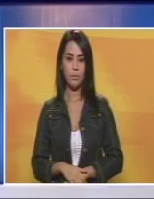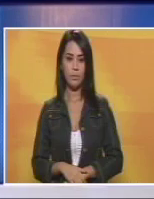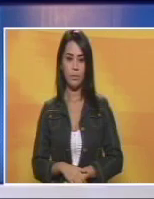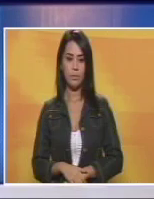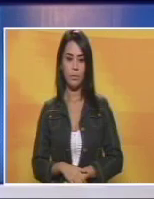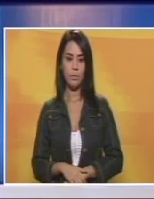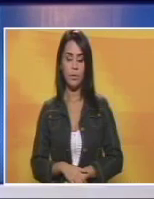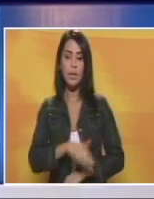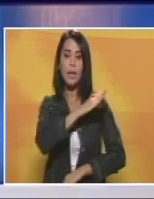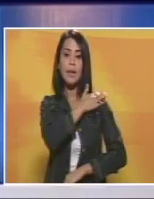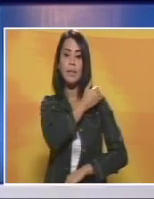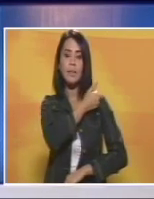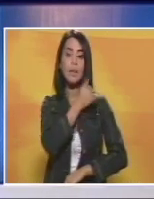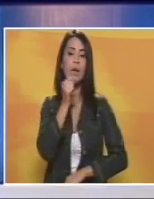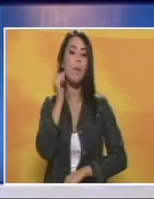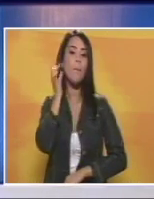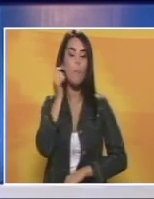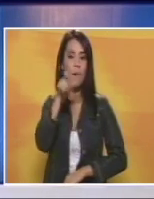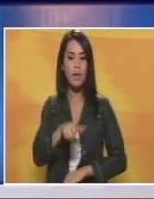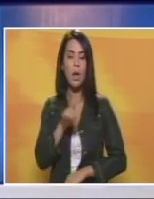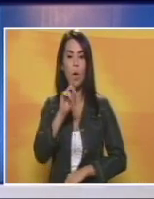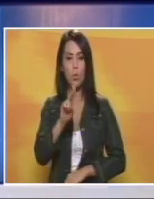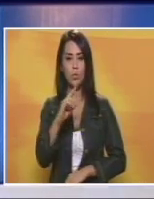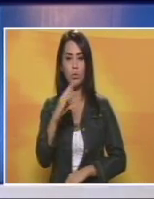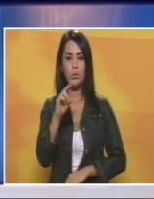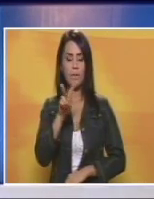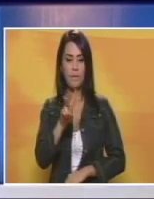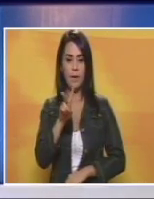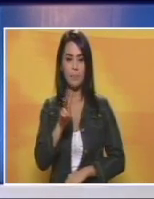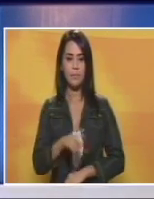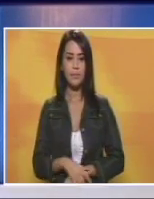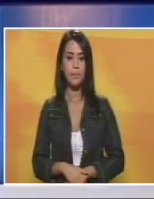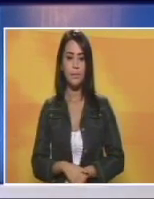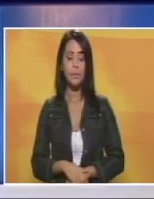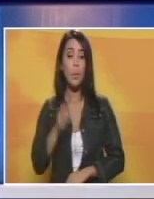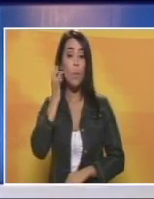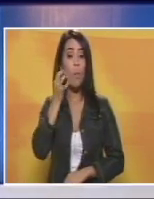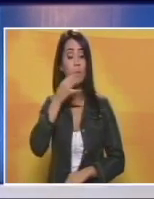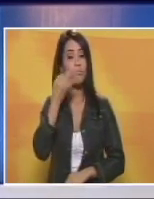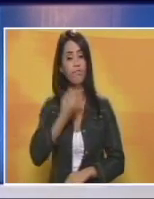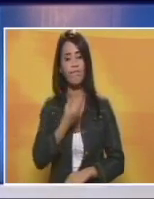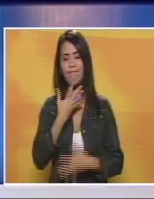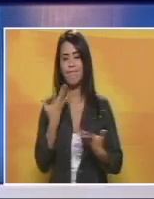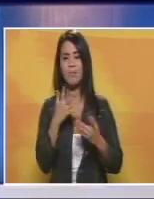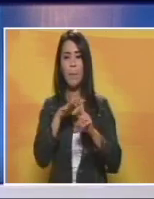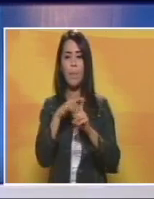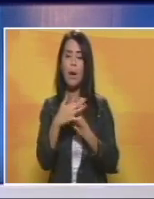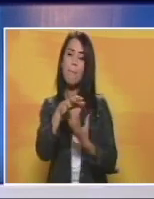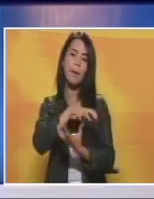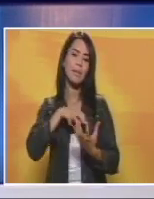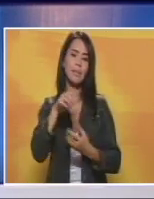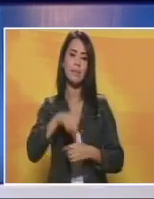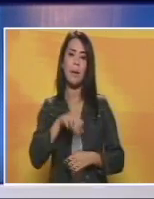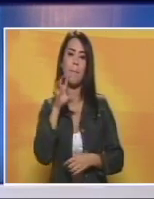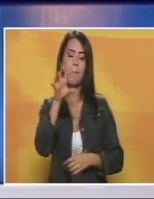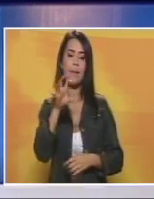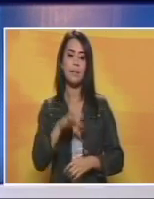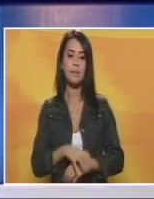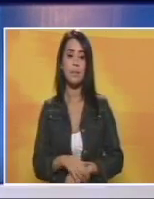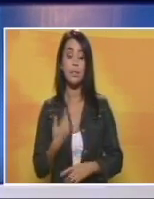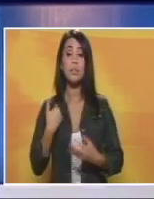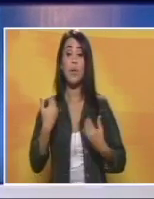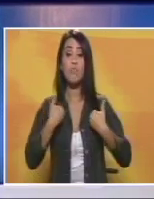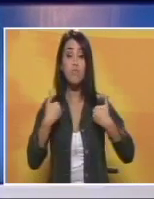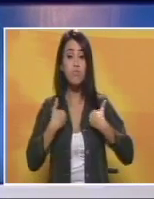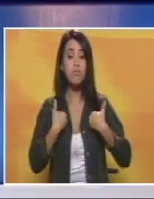La rectora de la Universidad Central de Venezuela, UCV, Cecilia García Arocha, indicó que la crisis que actualmente vive el país no solamente ha